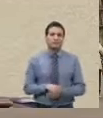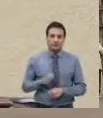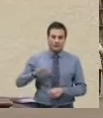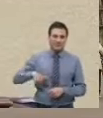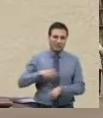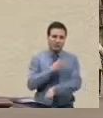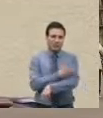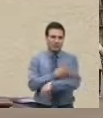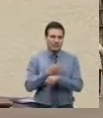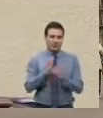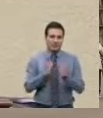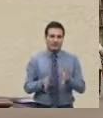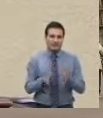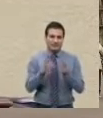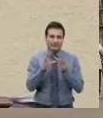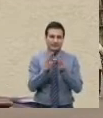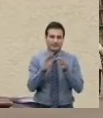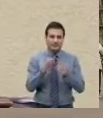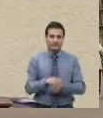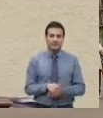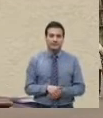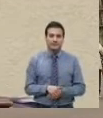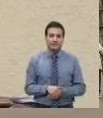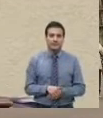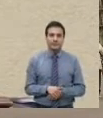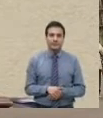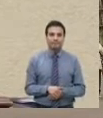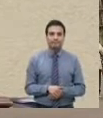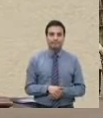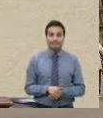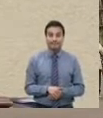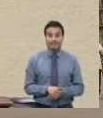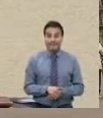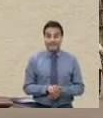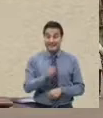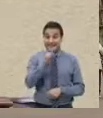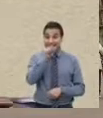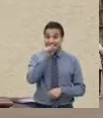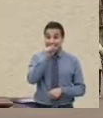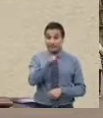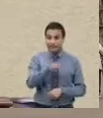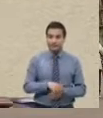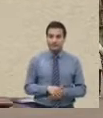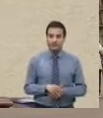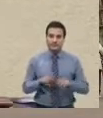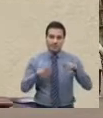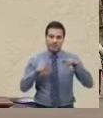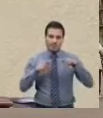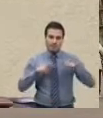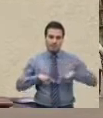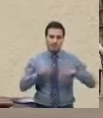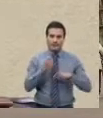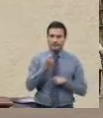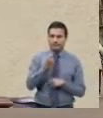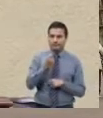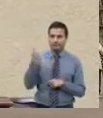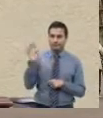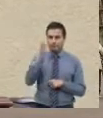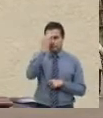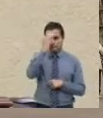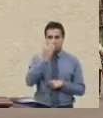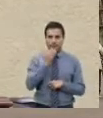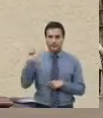Además, por si esto fuera poco, más allá del carácter de confesional o no, la